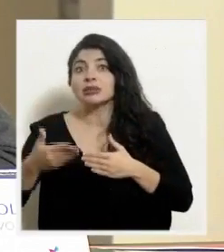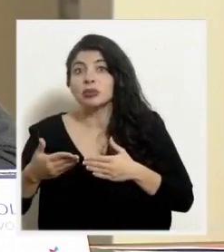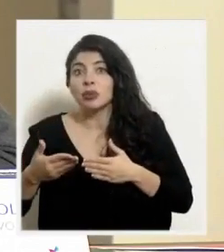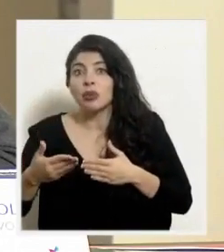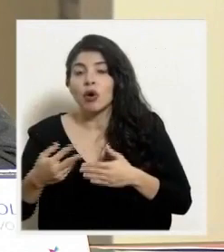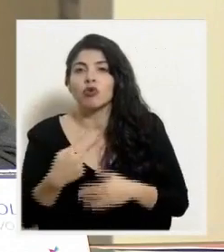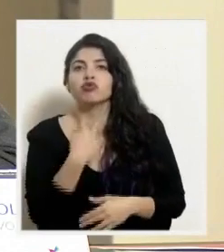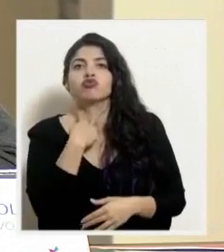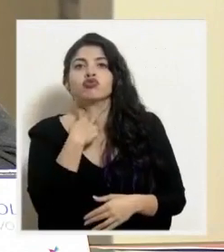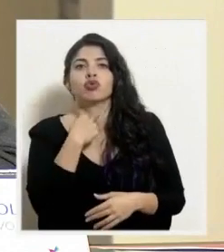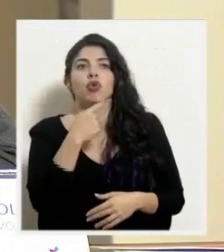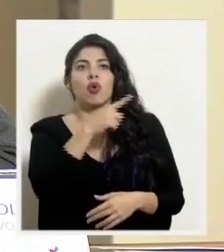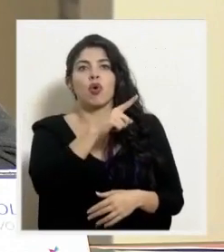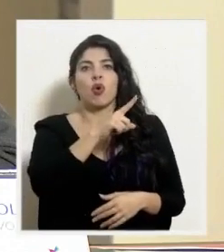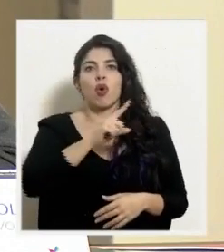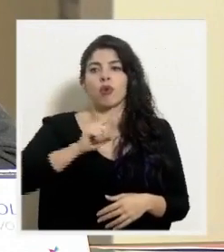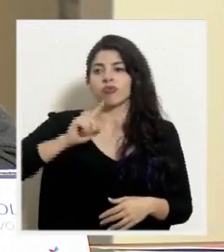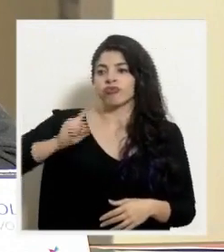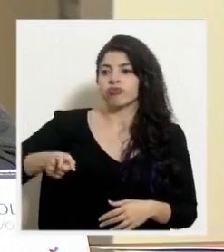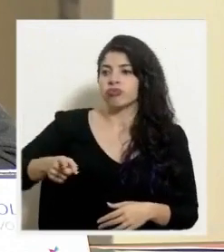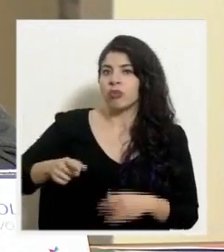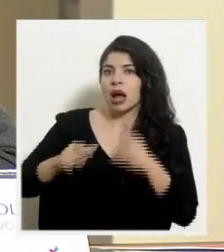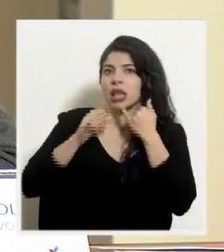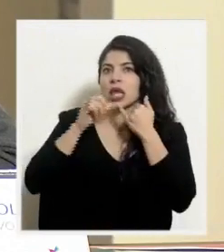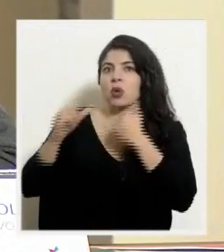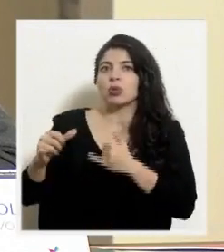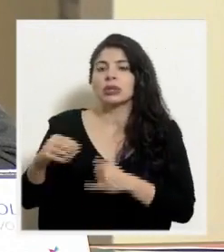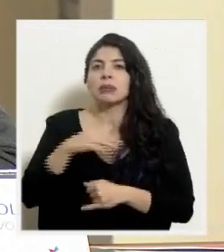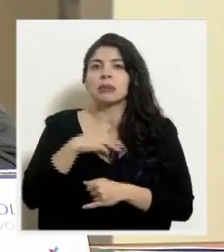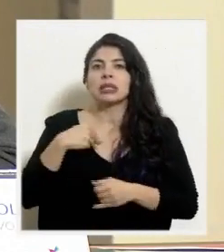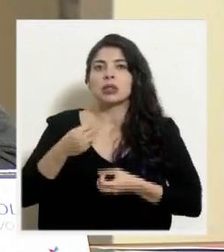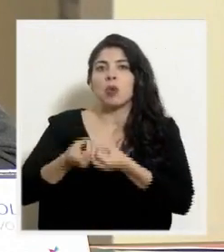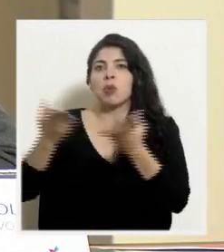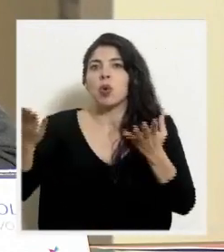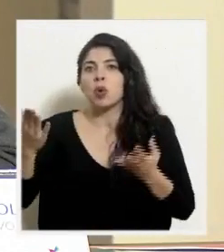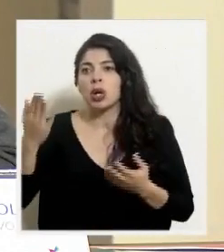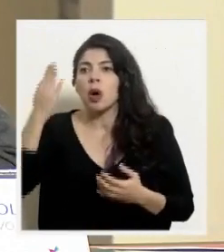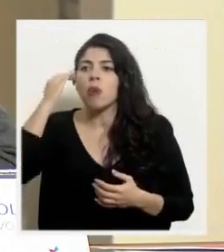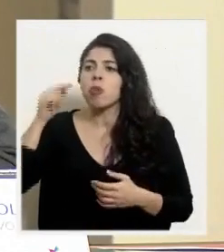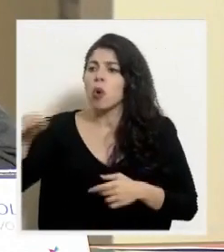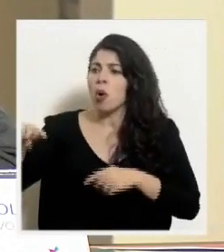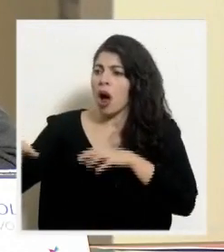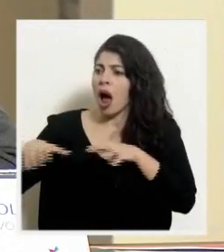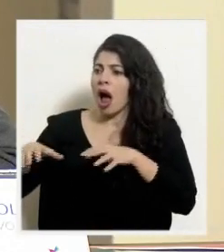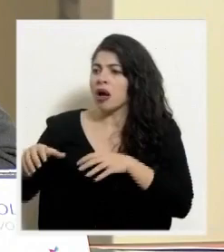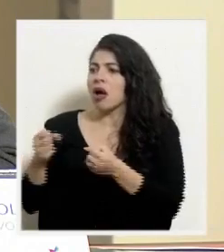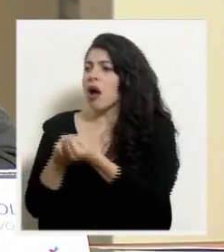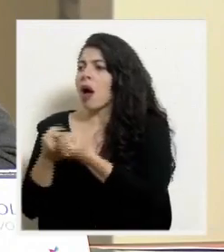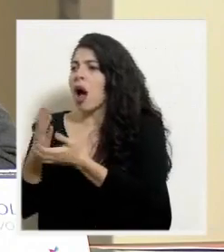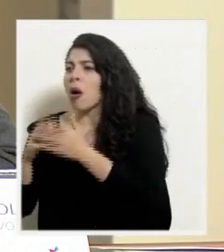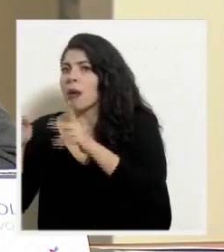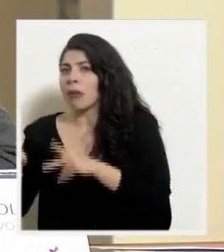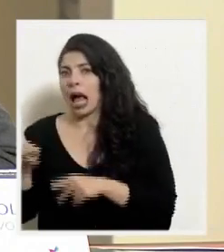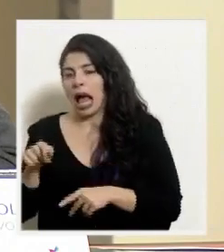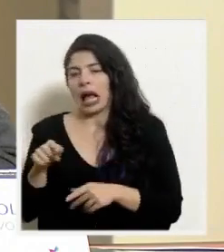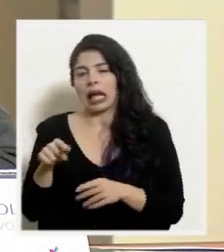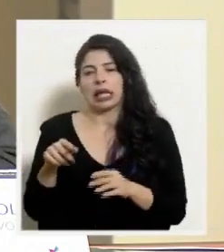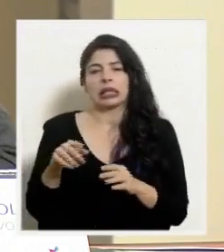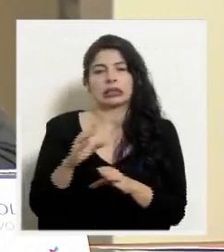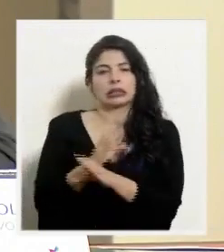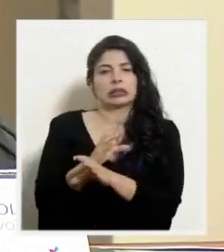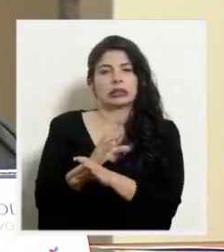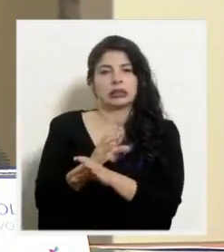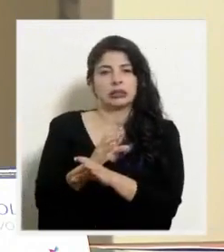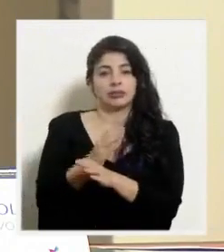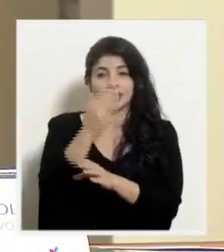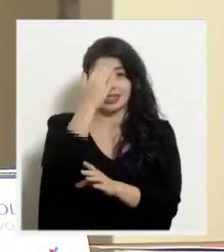un procedimiento administrativo en la espalda y una acusación en el Ministerio Público porque alguien dijo que favorecimos a alguien. Entonces tenemos que entender